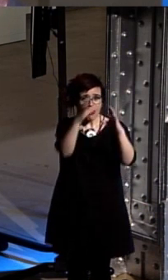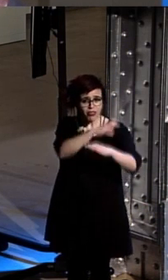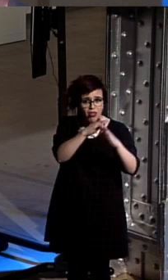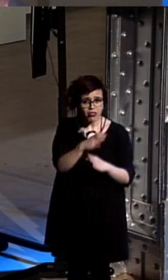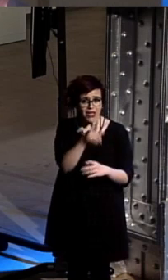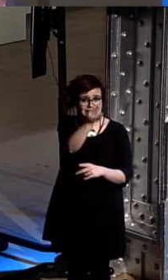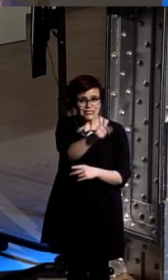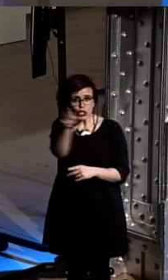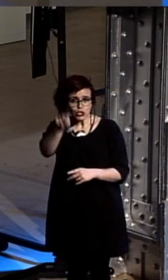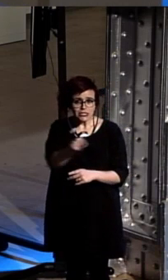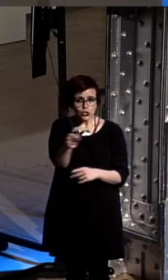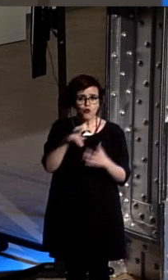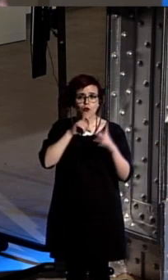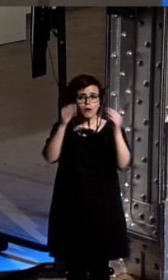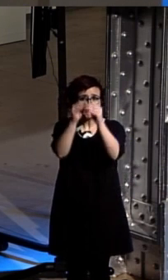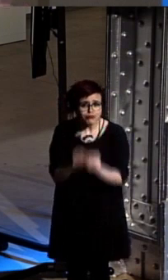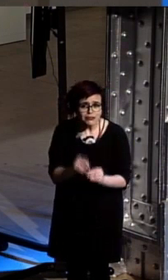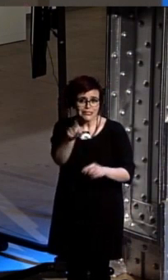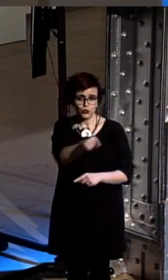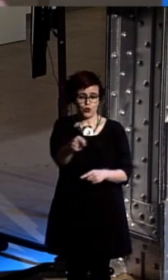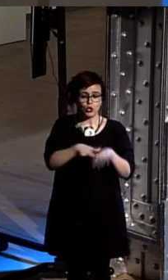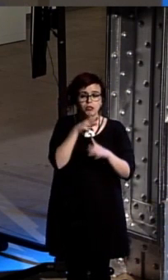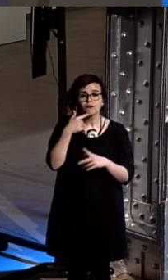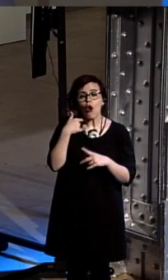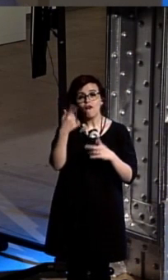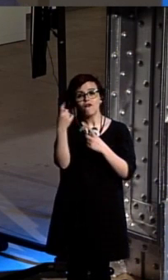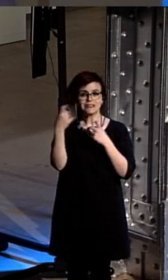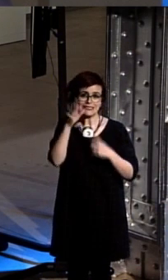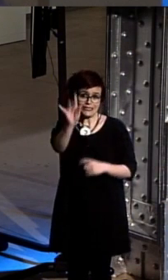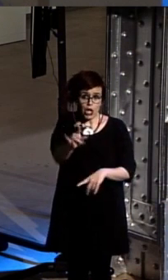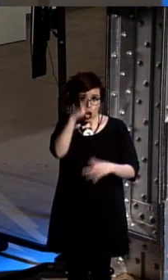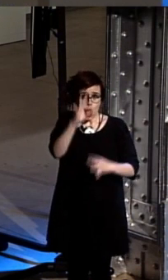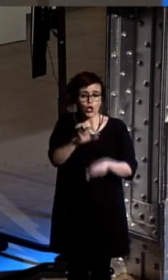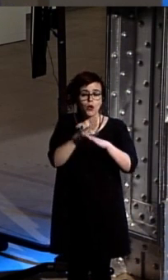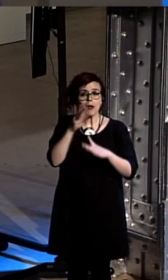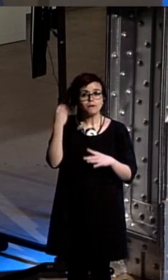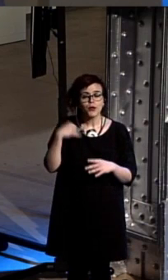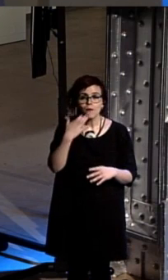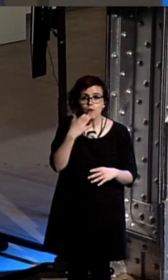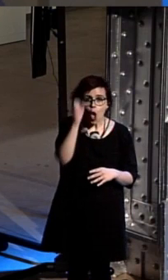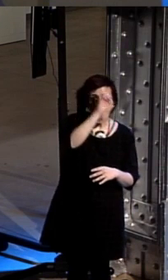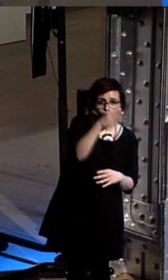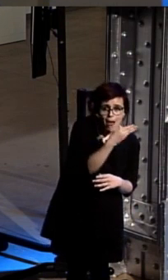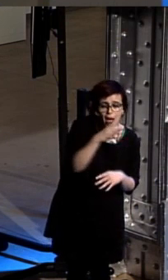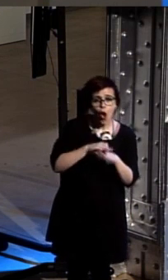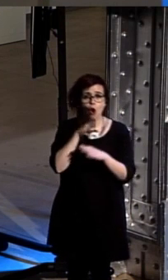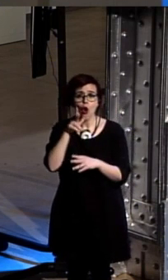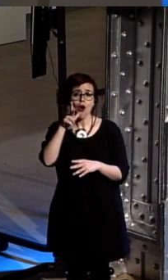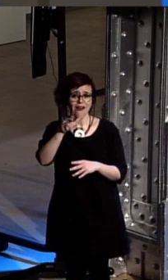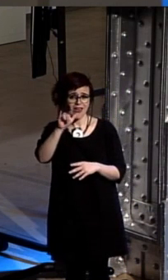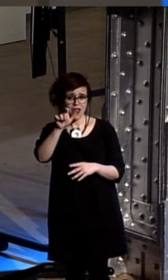que hay distintas áreas del cerebro que aparentemente se iluminaban cuando veían a Hillary Clinton o a Barack Obama, pero